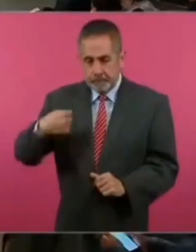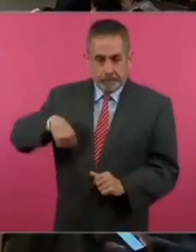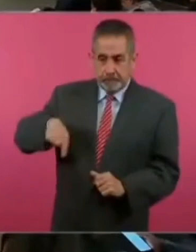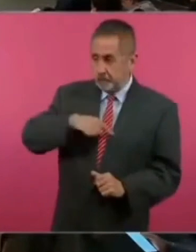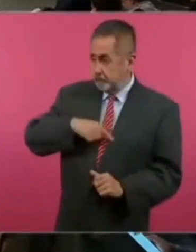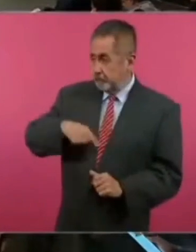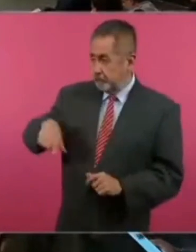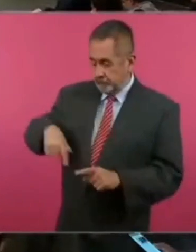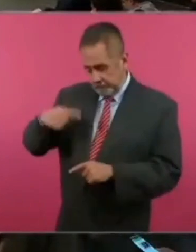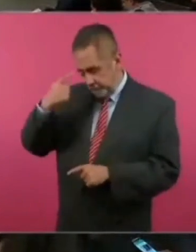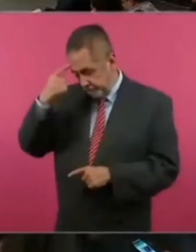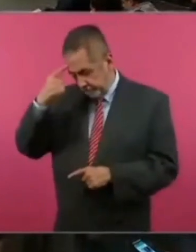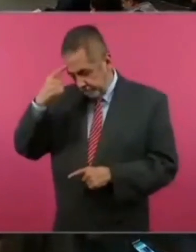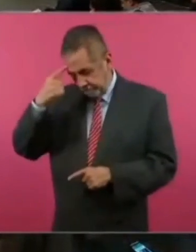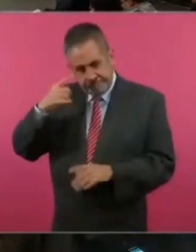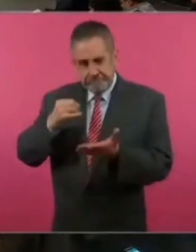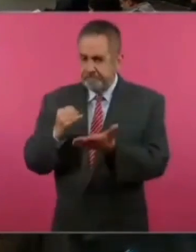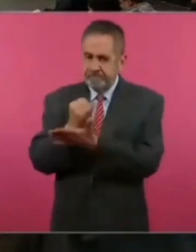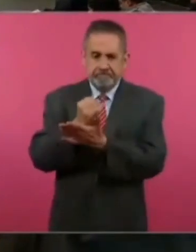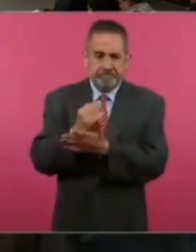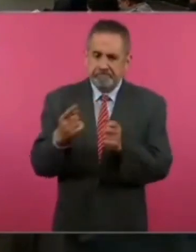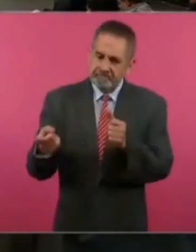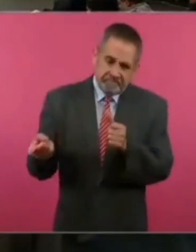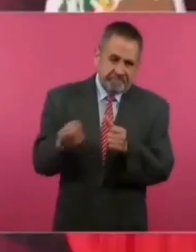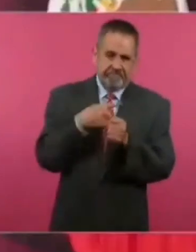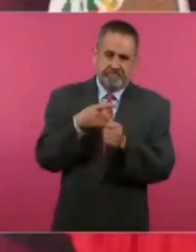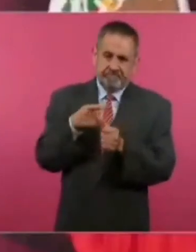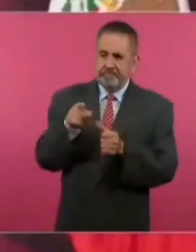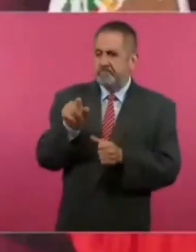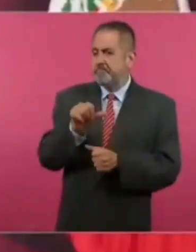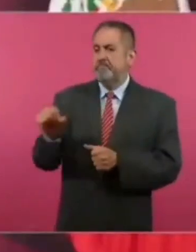decidimos ayudar primero abajo